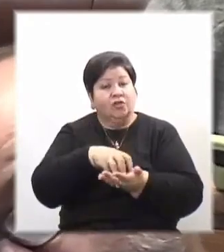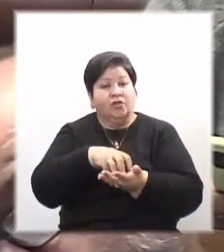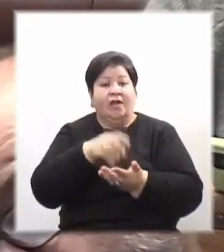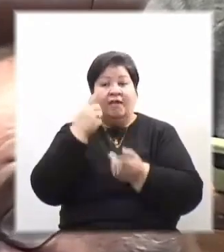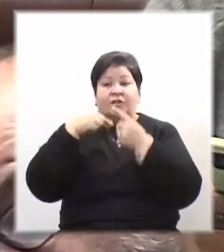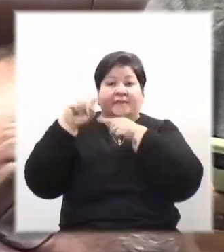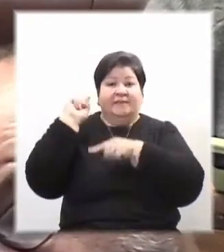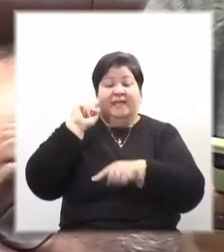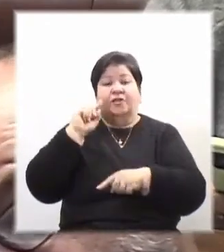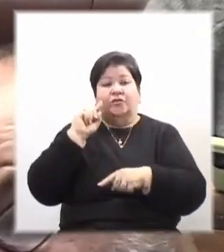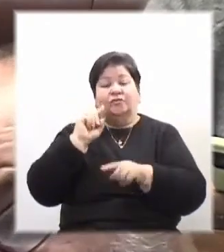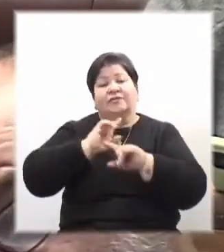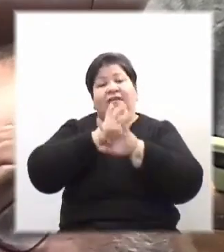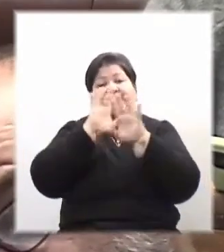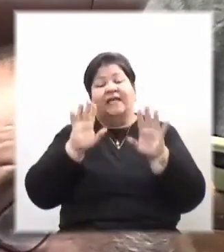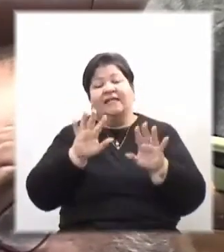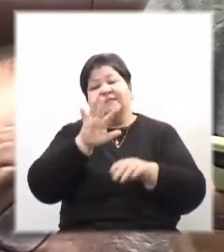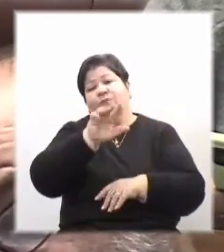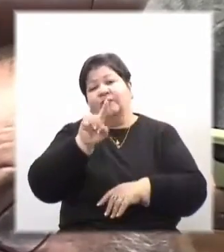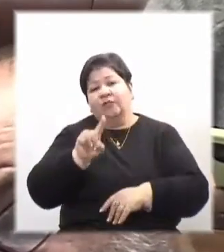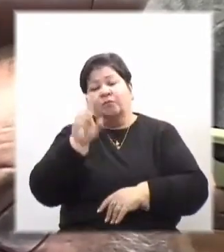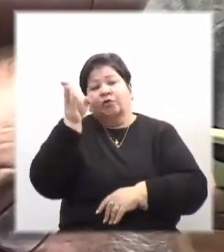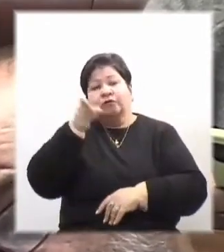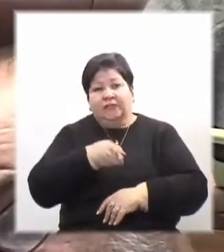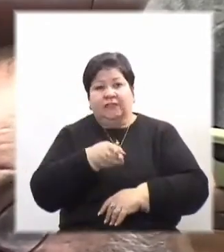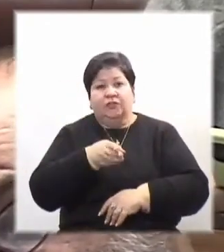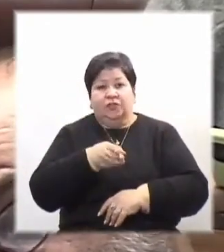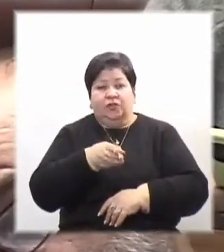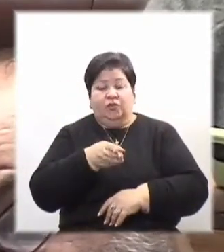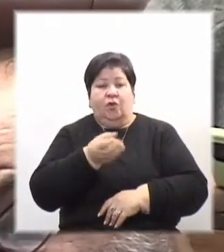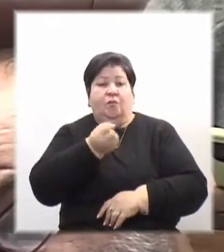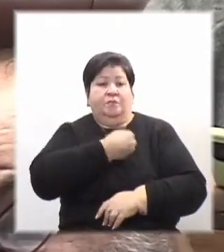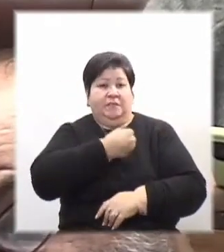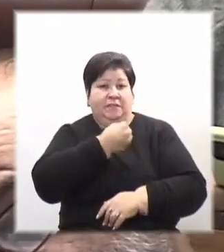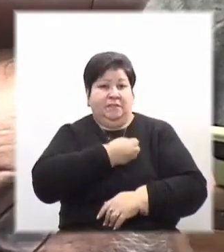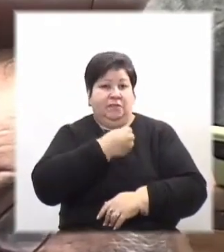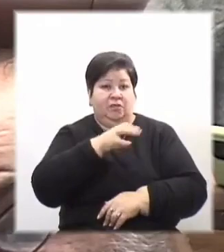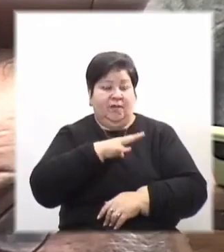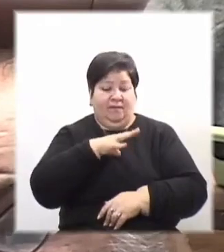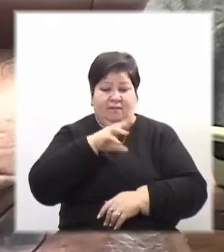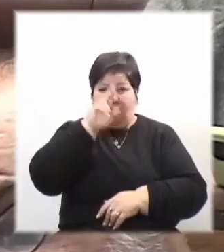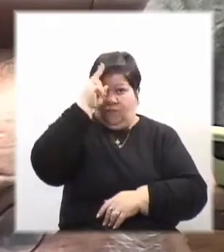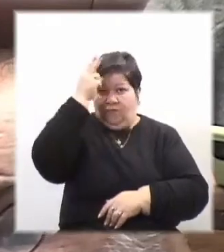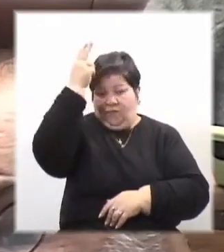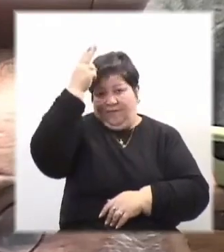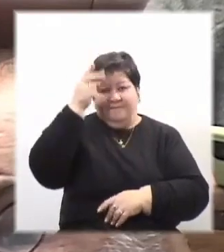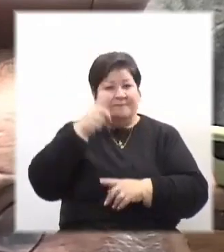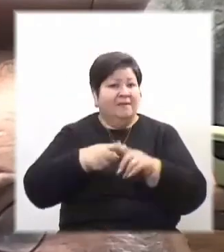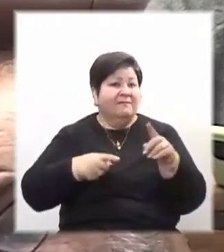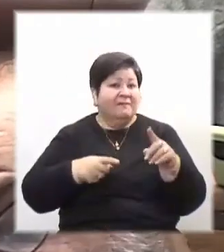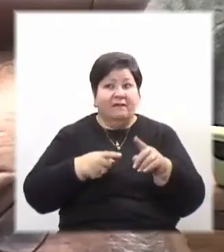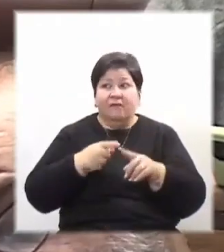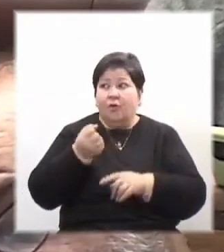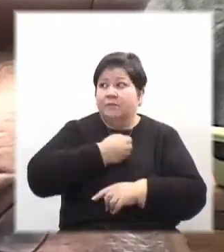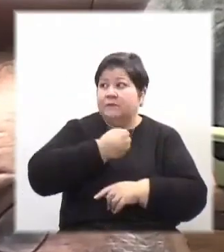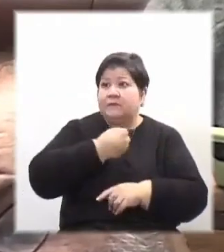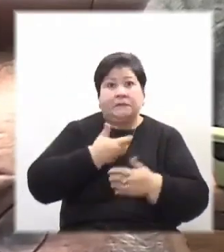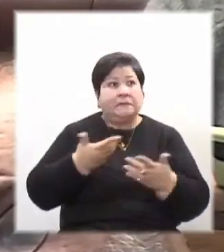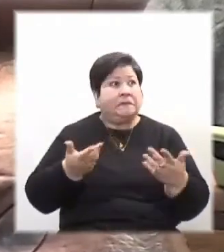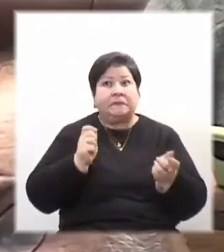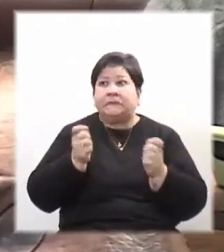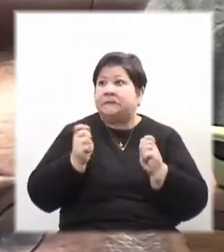en el 2022 se aclaran un 51% de los homicidios en el país la mitad de los homicidios queda impune